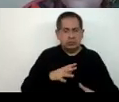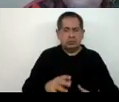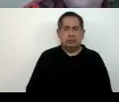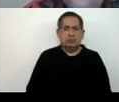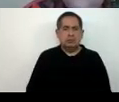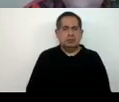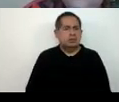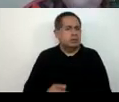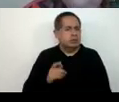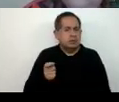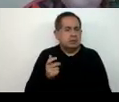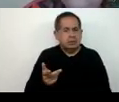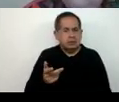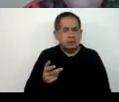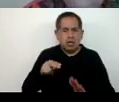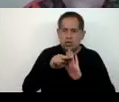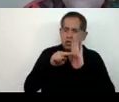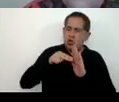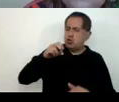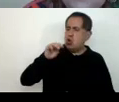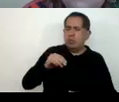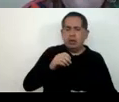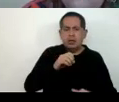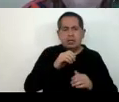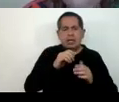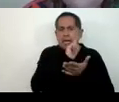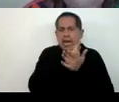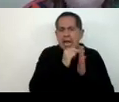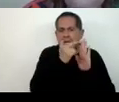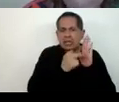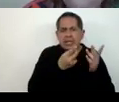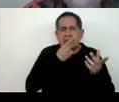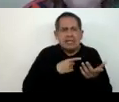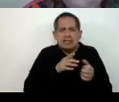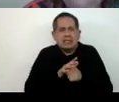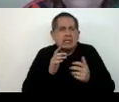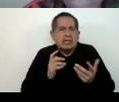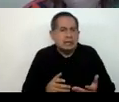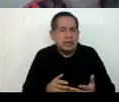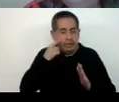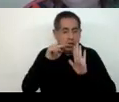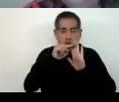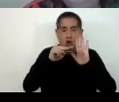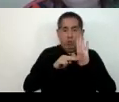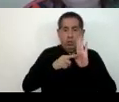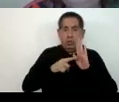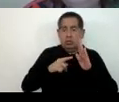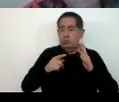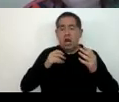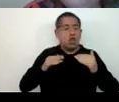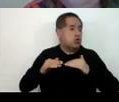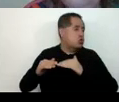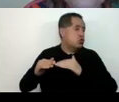¿Y qué nos dice la normatividad de nuestro país? Bueno, pues que el objetivo de esta norma es uniformar